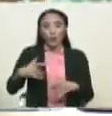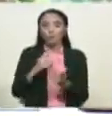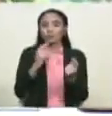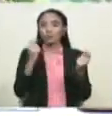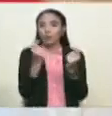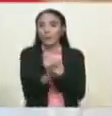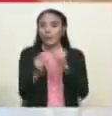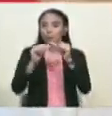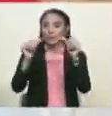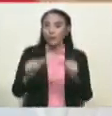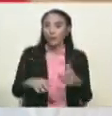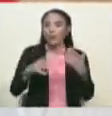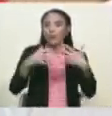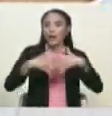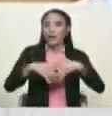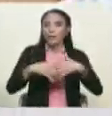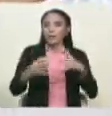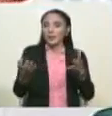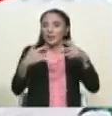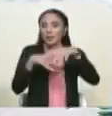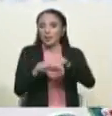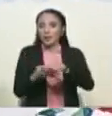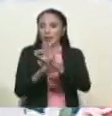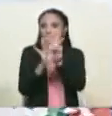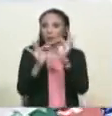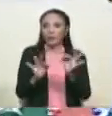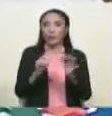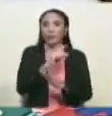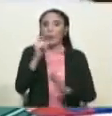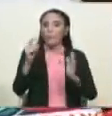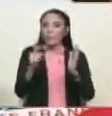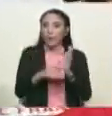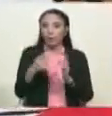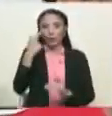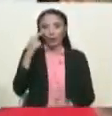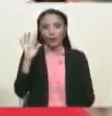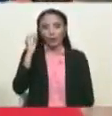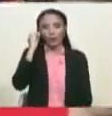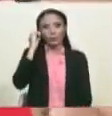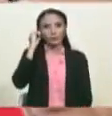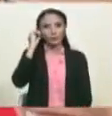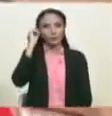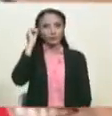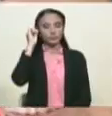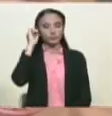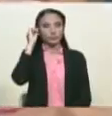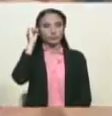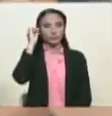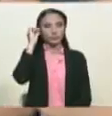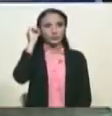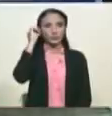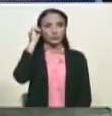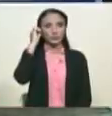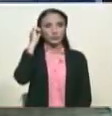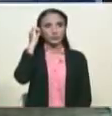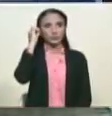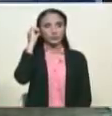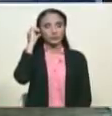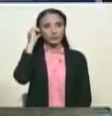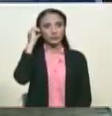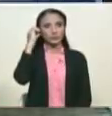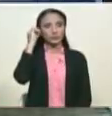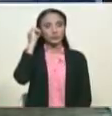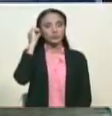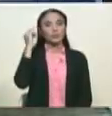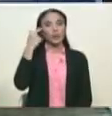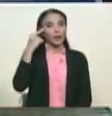empresarial, integral, completo. Creo que es fundamental para elevar la producción,